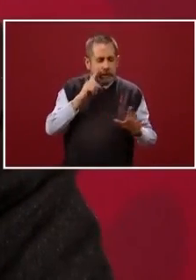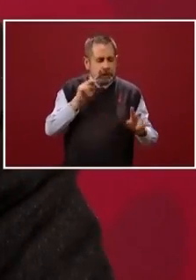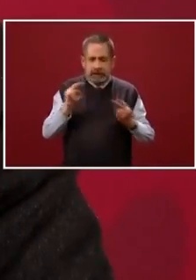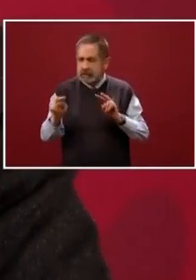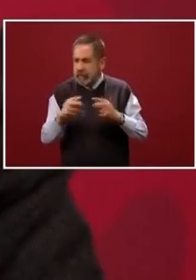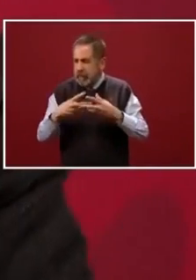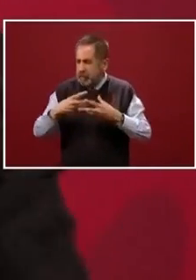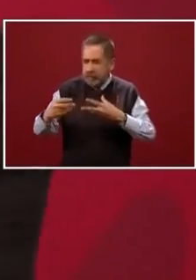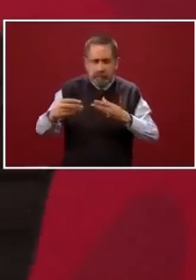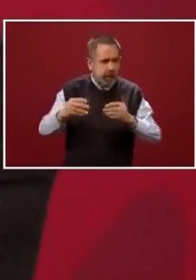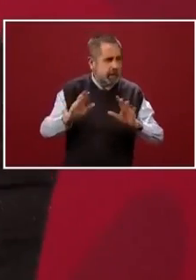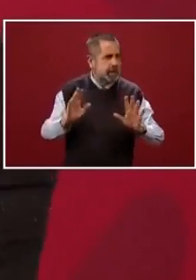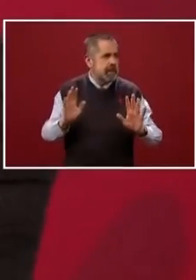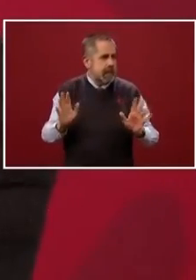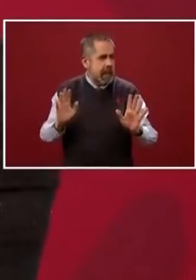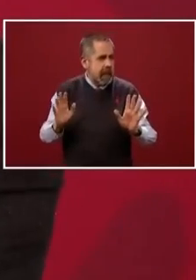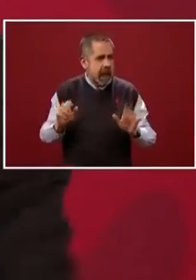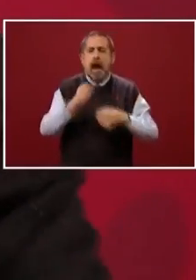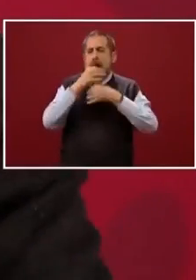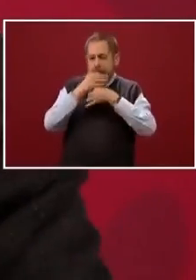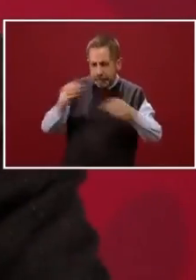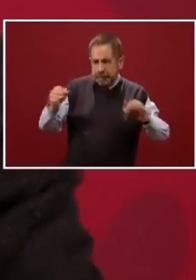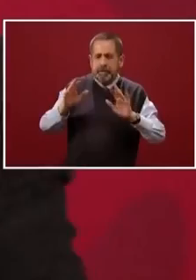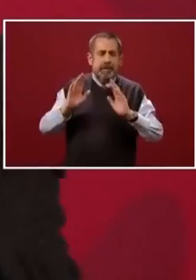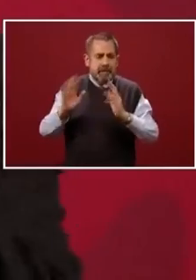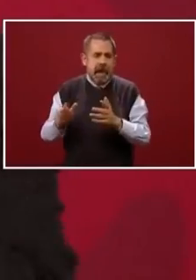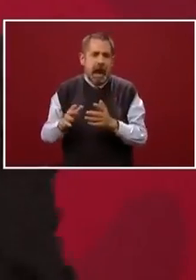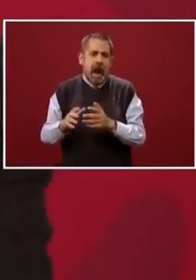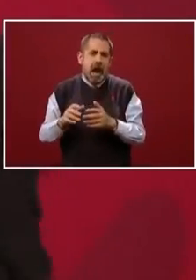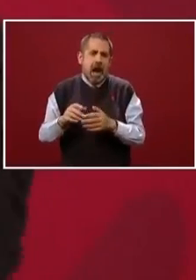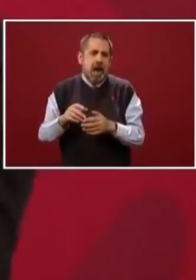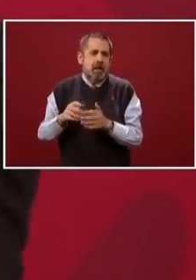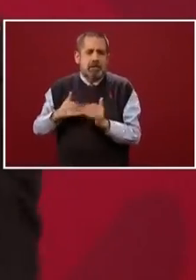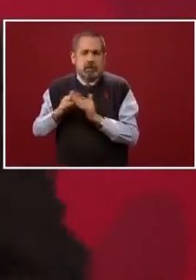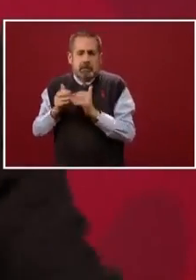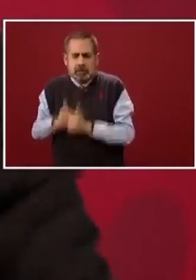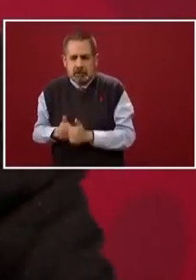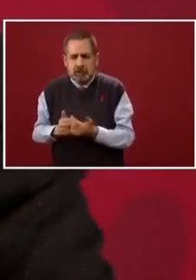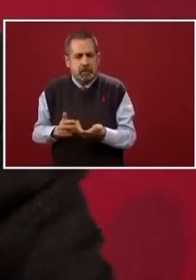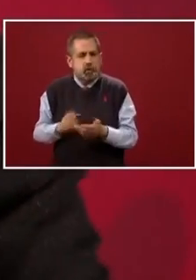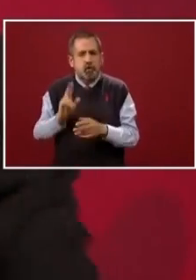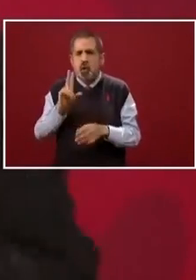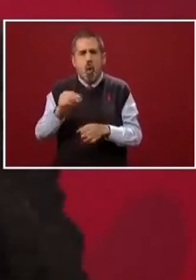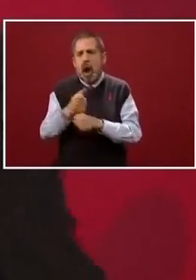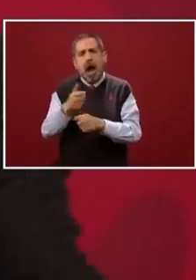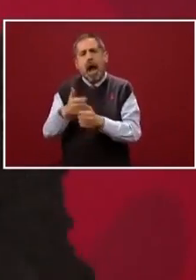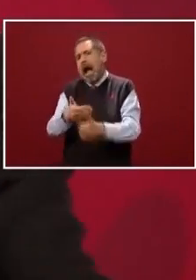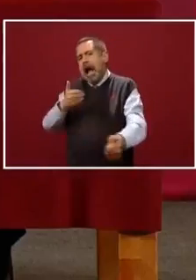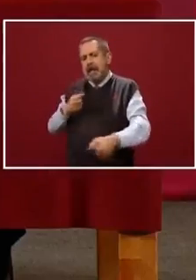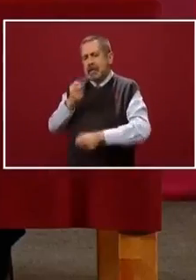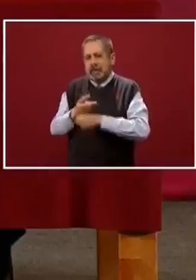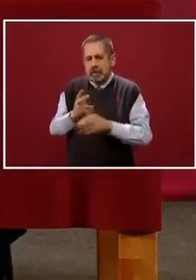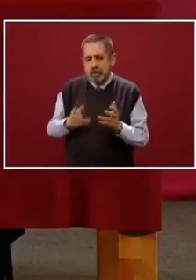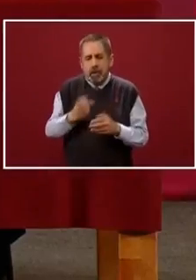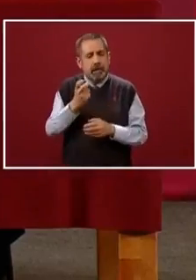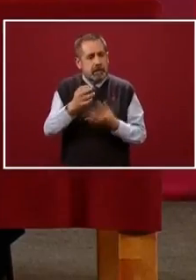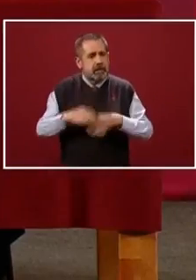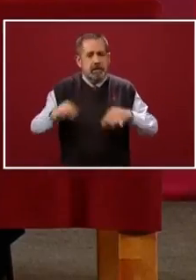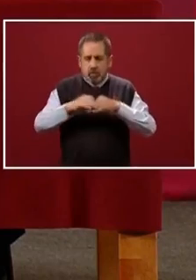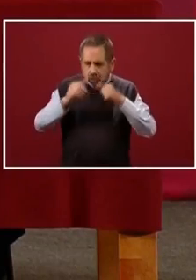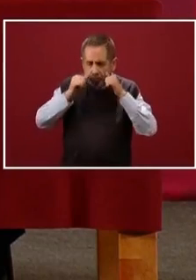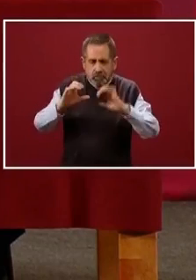doctor Alomía. El boletín o el comunicado técnico es la síntesis para propósitos de comunicación de un proceso de análisis que se